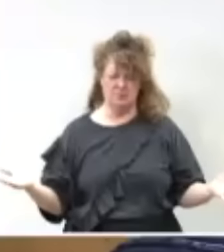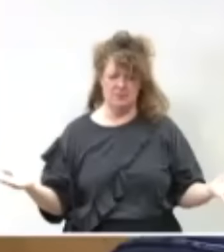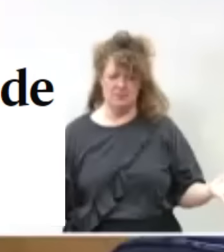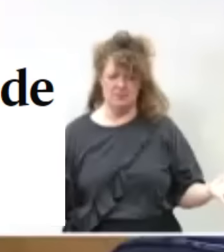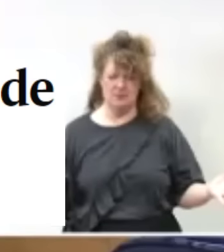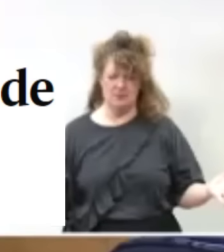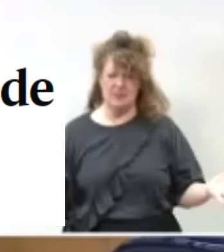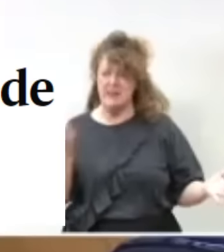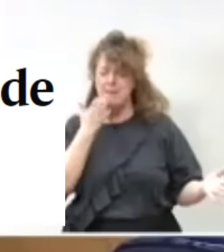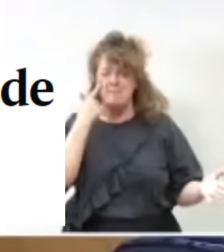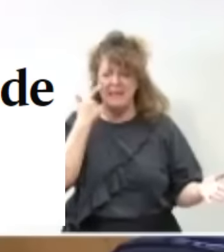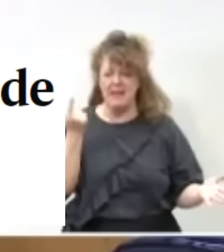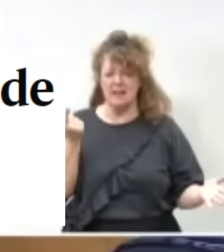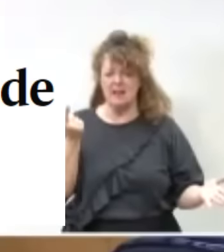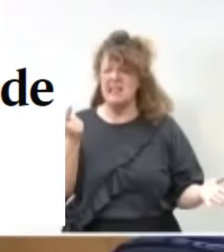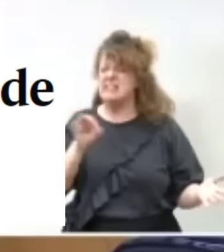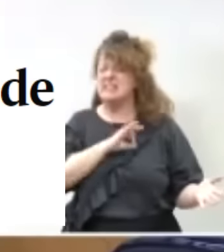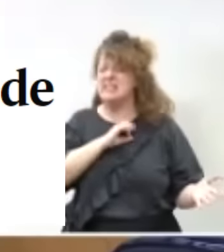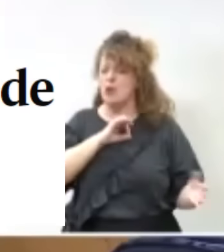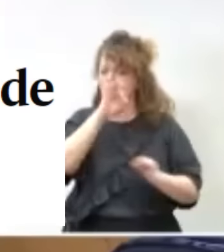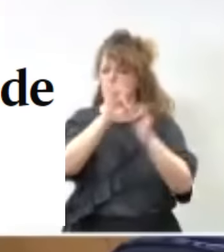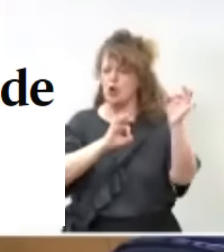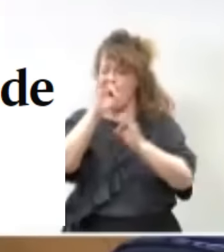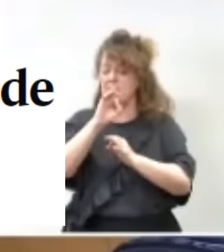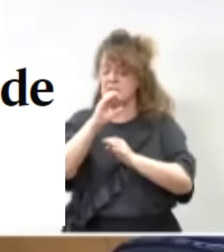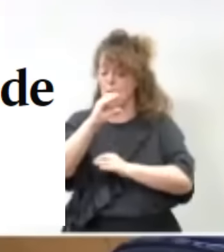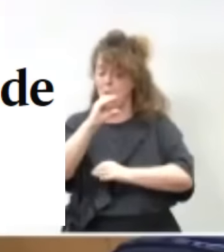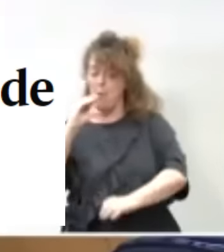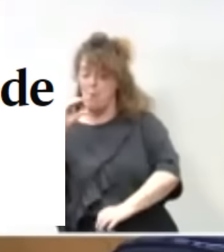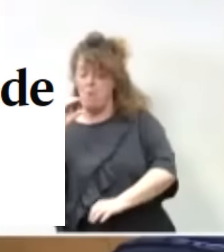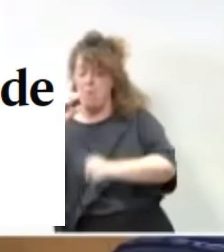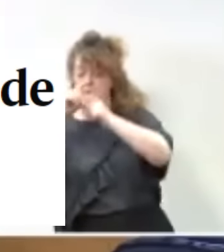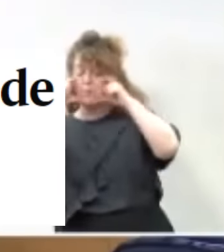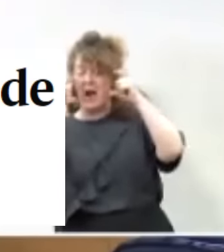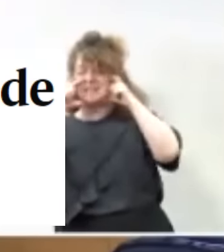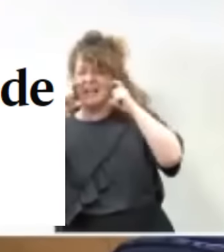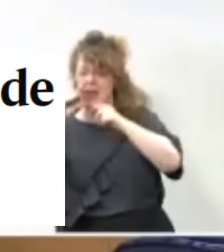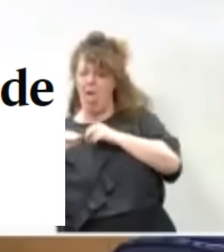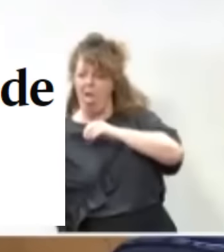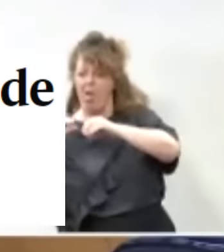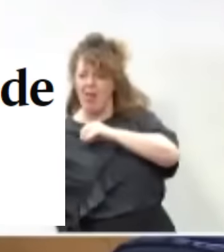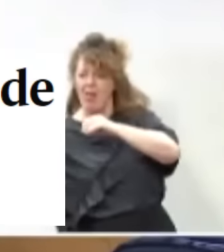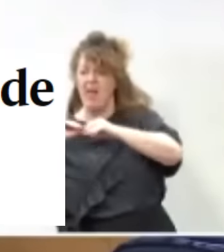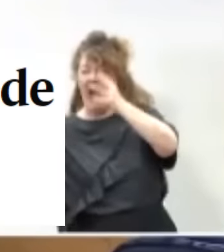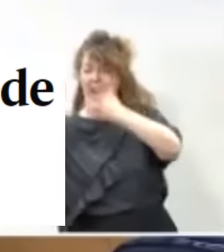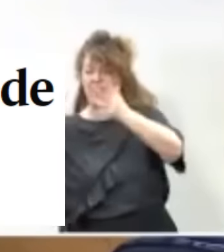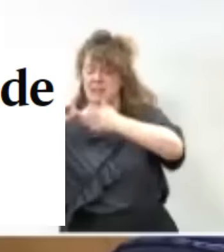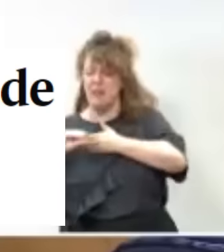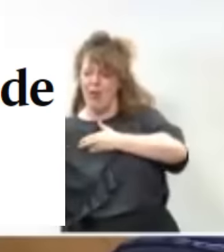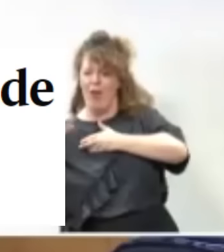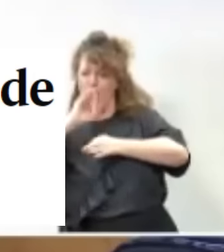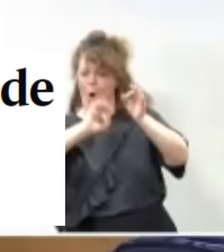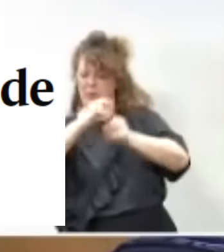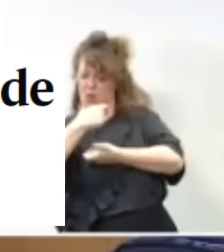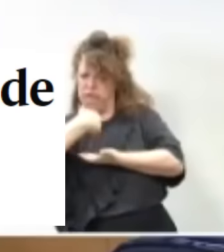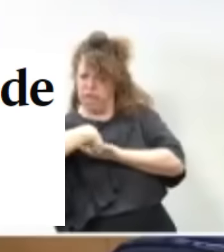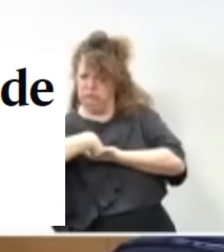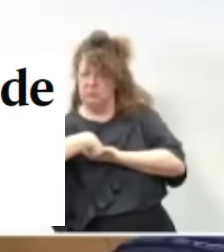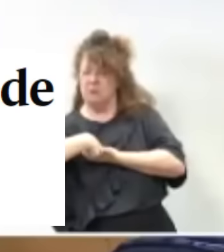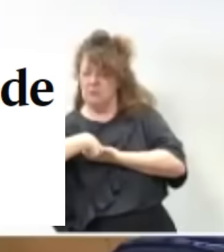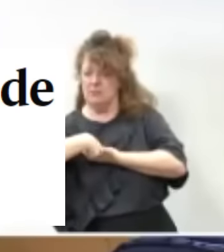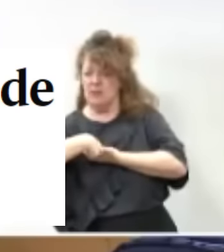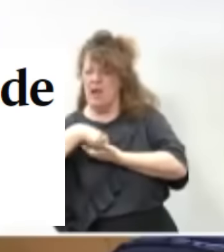si un señor cobra una comisión por mascarillas, por suministrar mascarillas a las administraciones. Sí, sí.